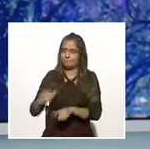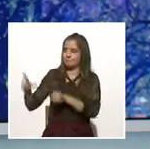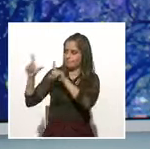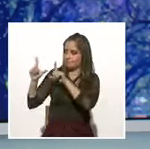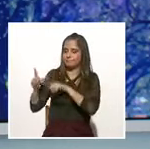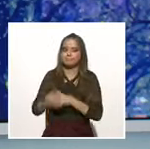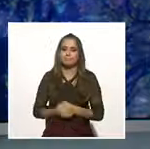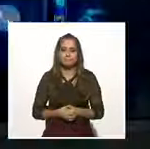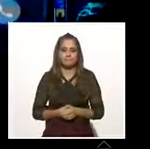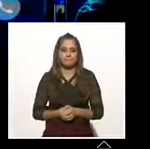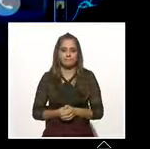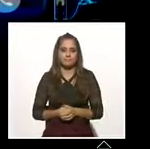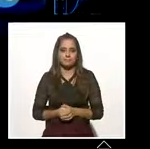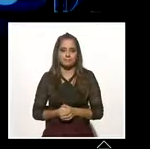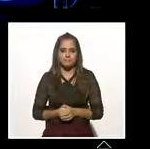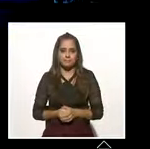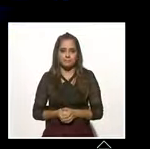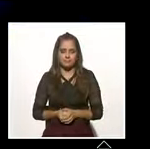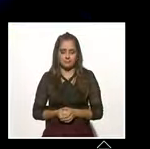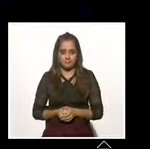material.